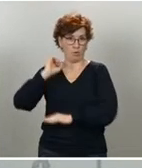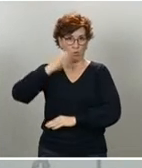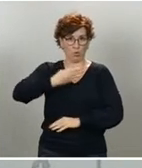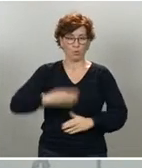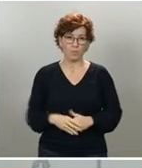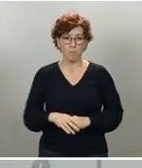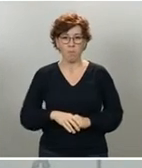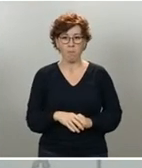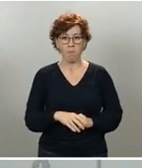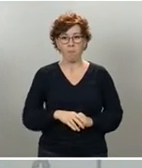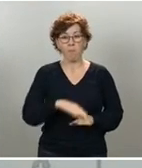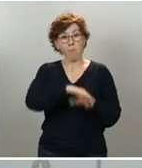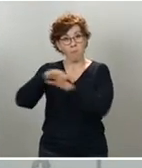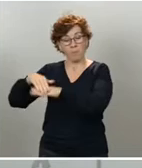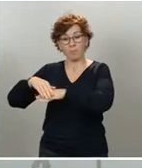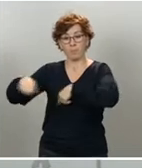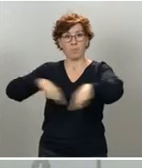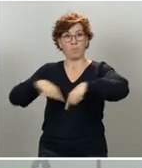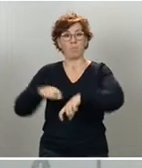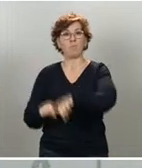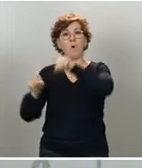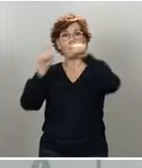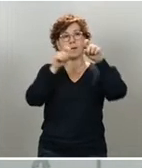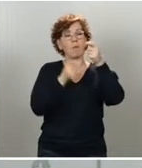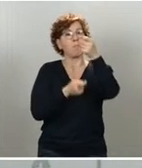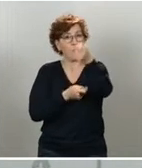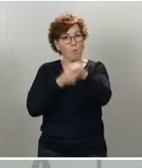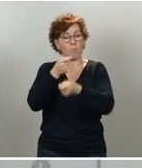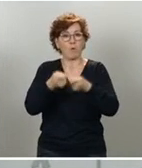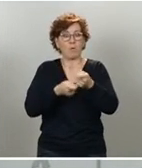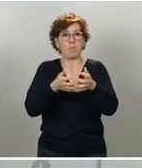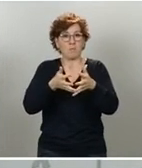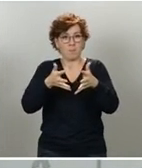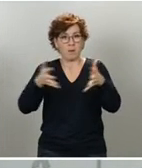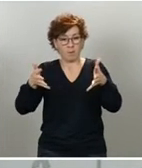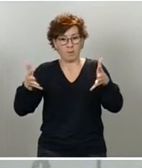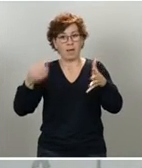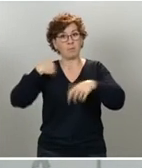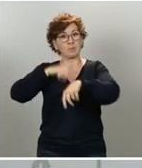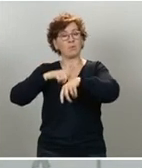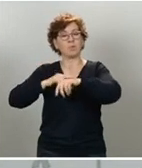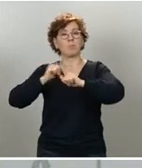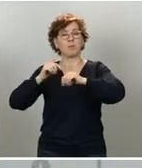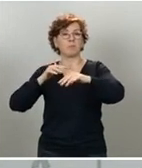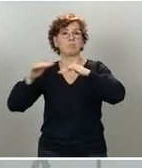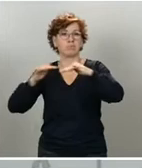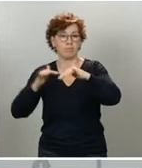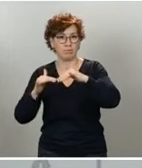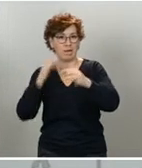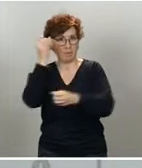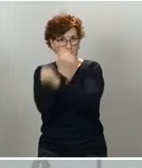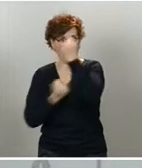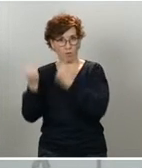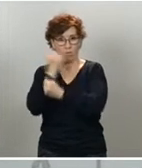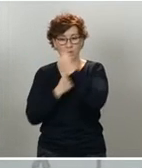la actividad se irá incrementando paulatinamente al compás de la reactivación de la actividad económica. Por otra parte, les